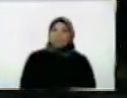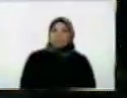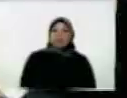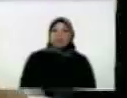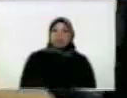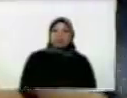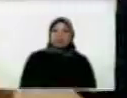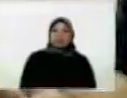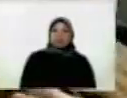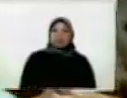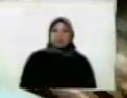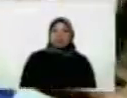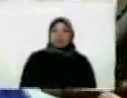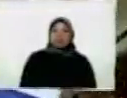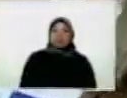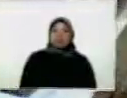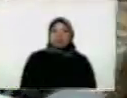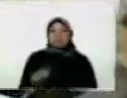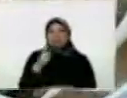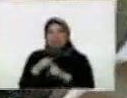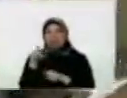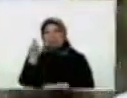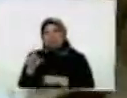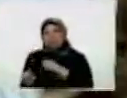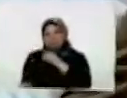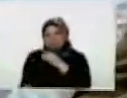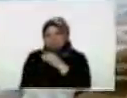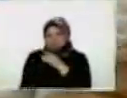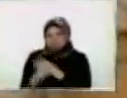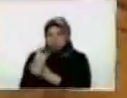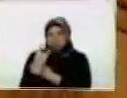Y otro perdón, otra traición.